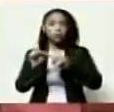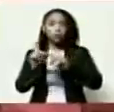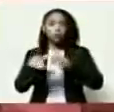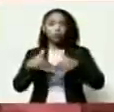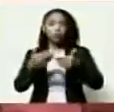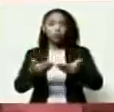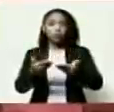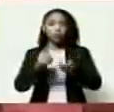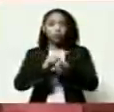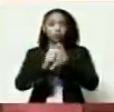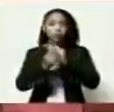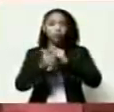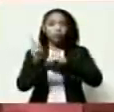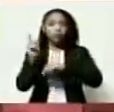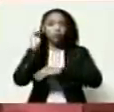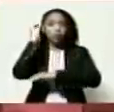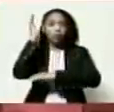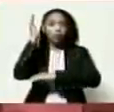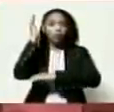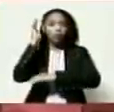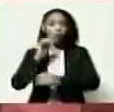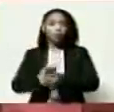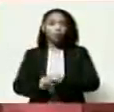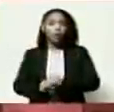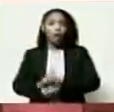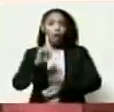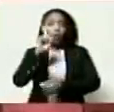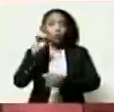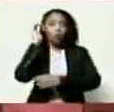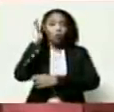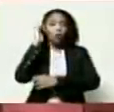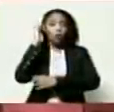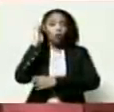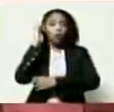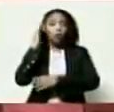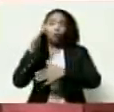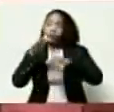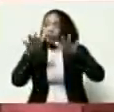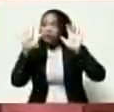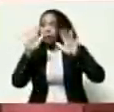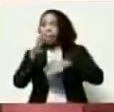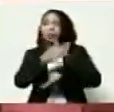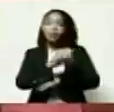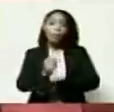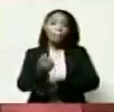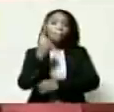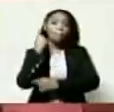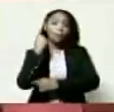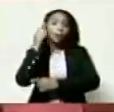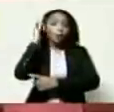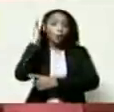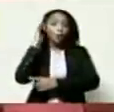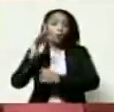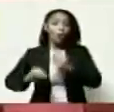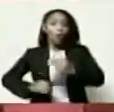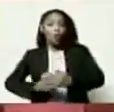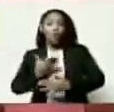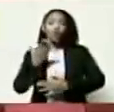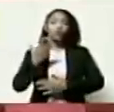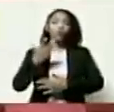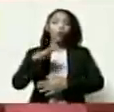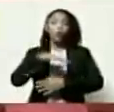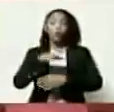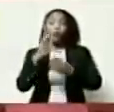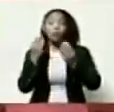nos convierte en este congreso en uno de los congresos, sí, quizás parecido al primer congreso, el congreso fundacional, donde